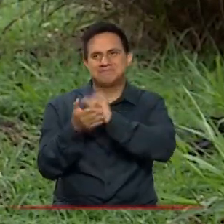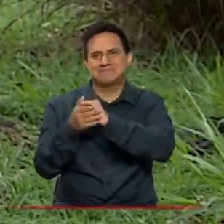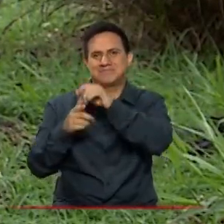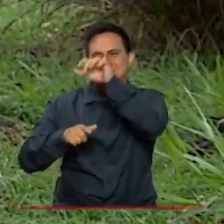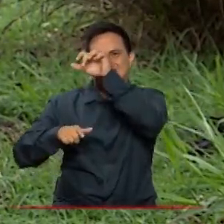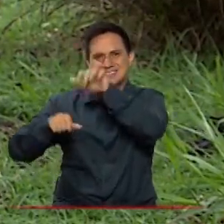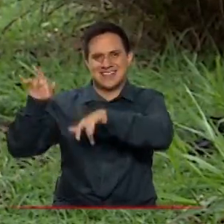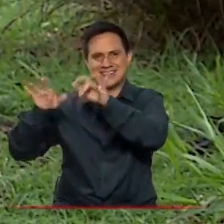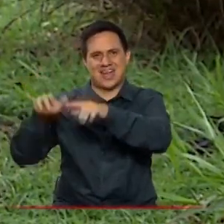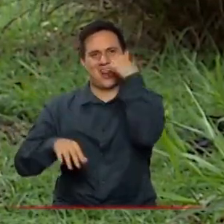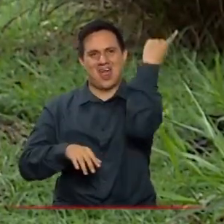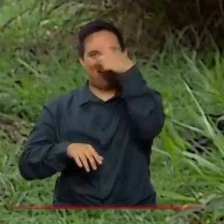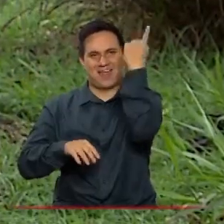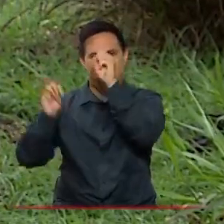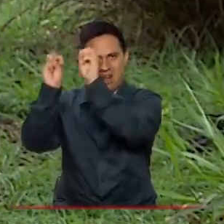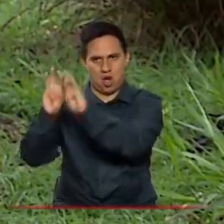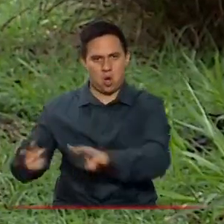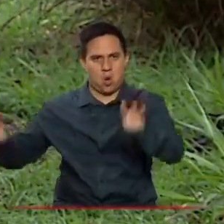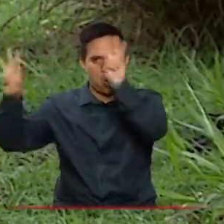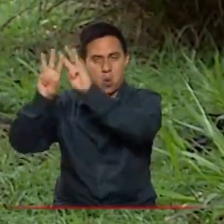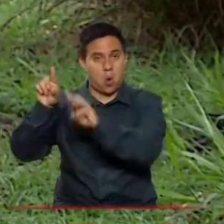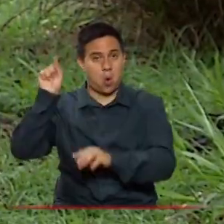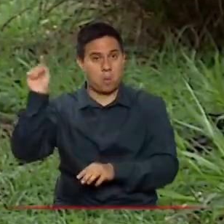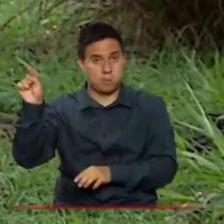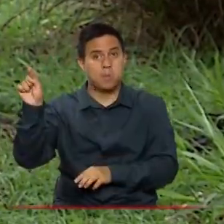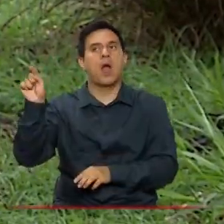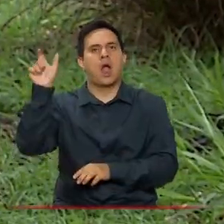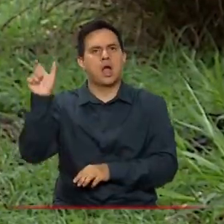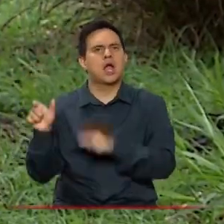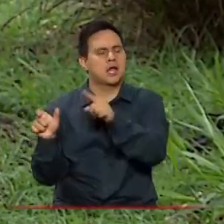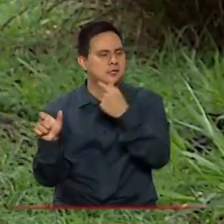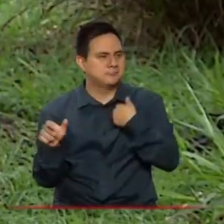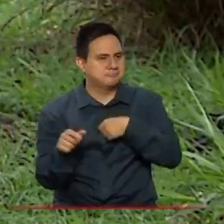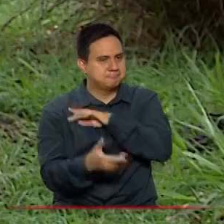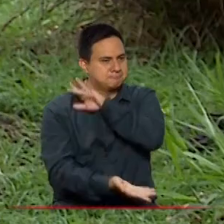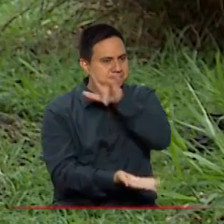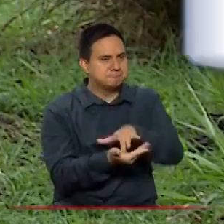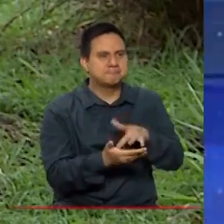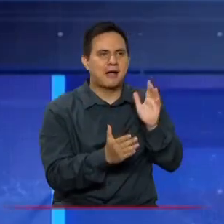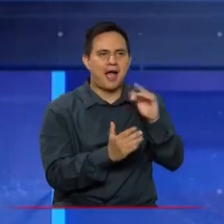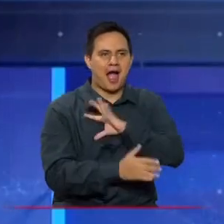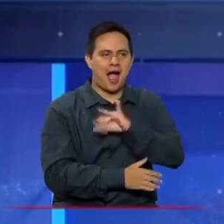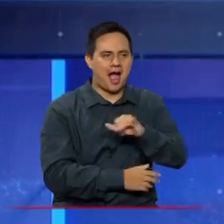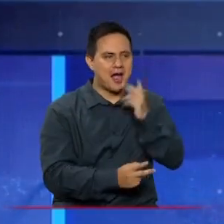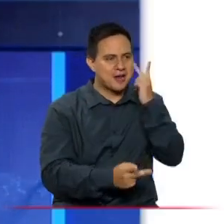aprovechó el espacio también para decir que su paso por Cali lo dejó satisfecho.